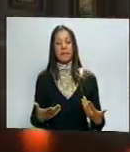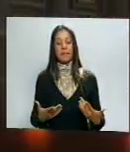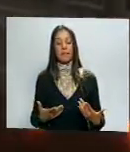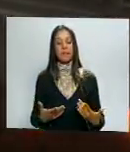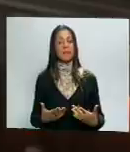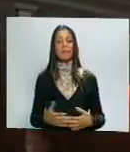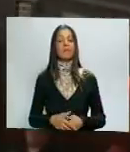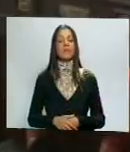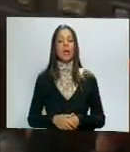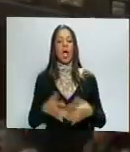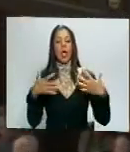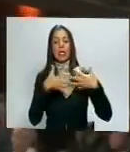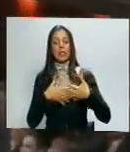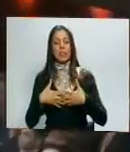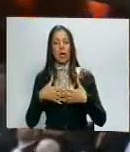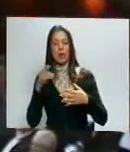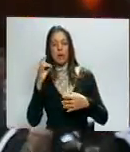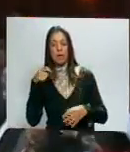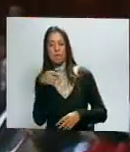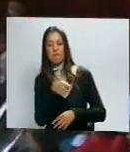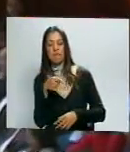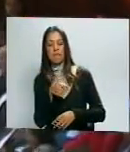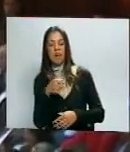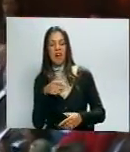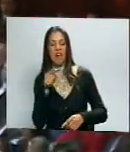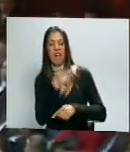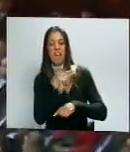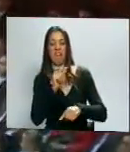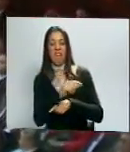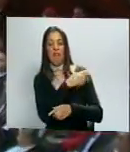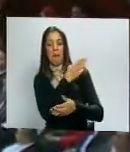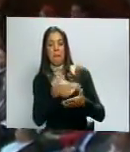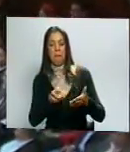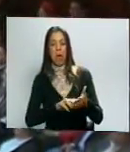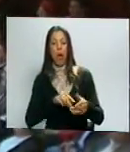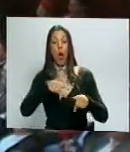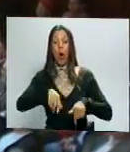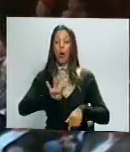lo condenan y lo atacan. Hoy fueron sancionados 4 compañeros